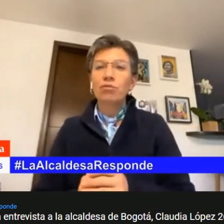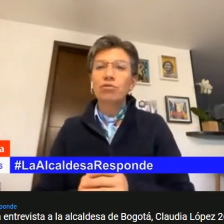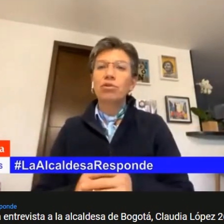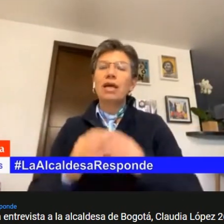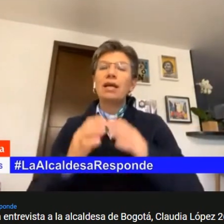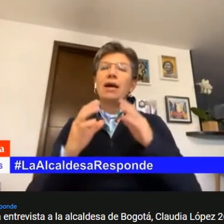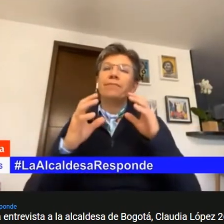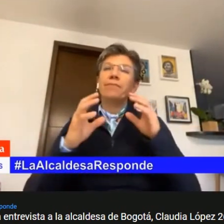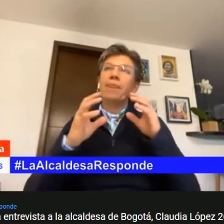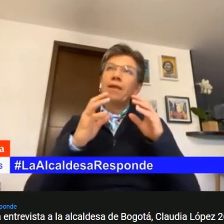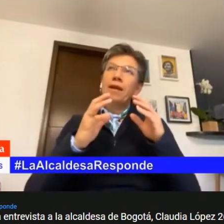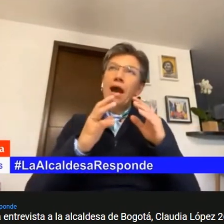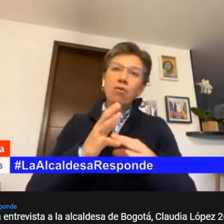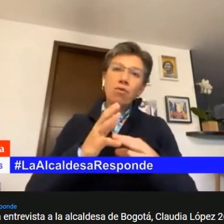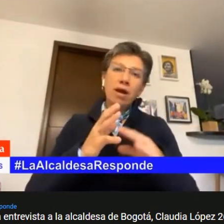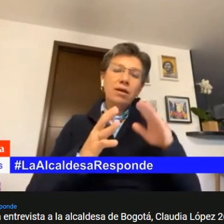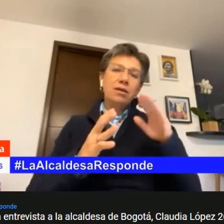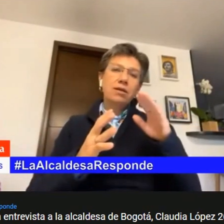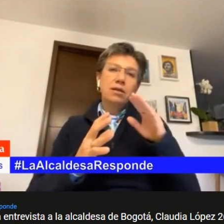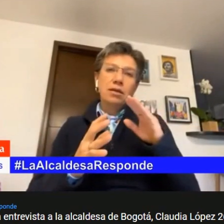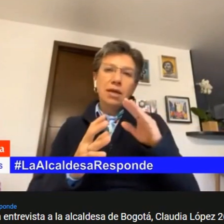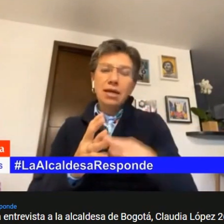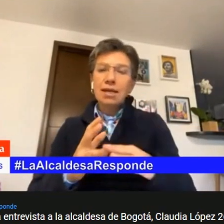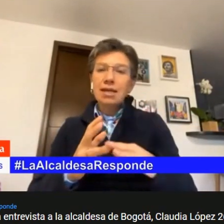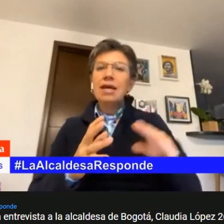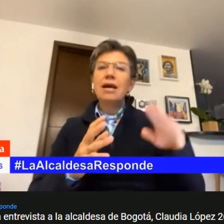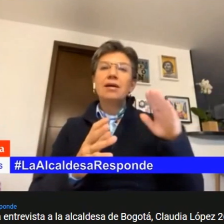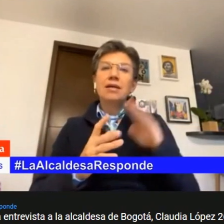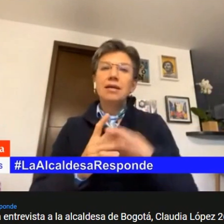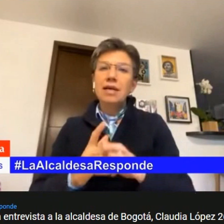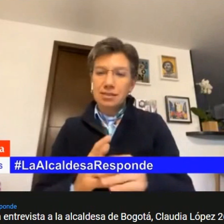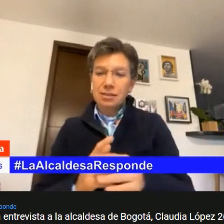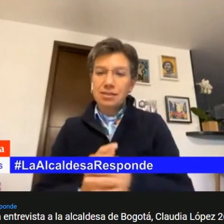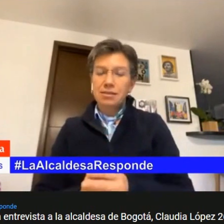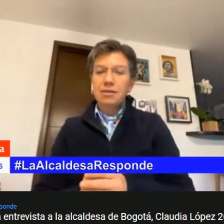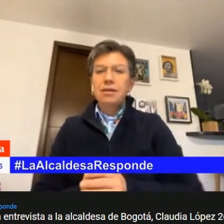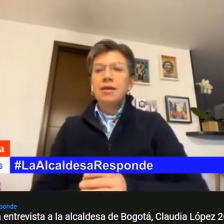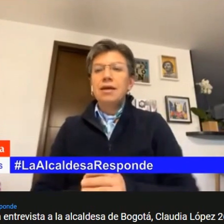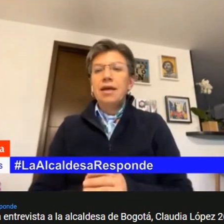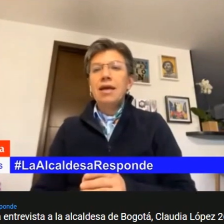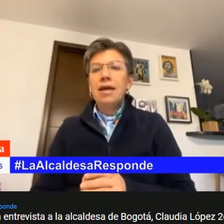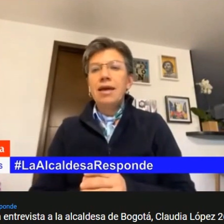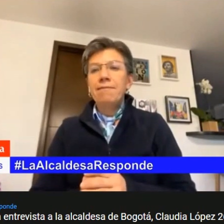23 días todo el mundo tenga agua, energía y gas.